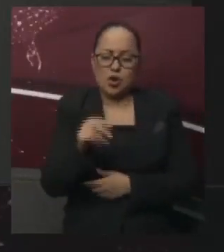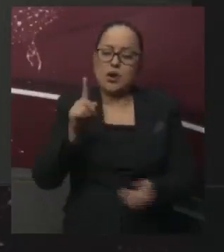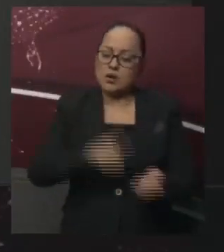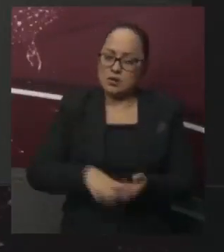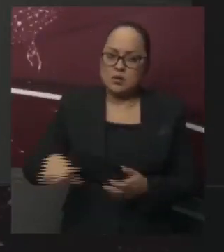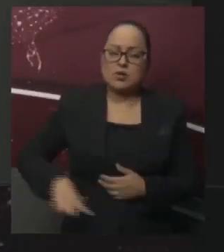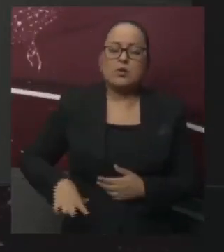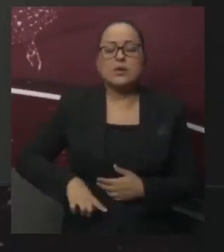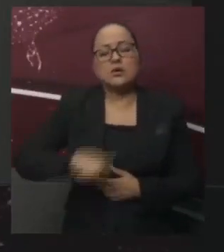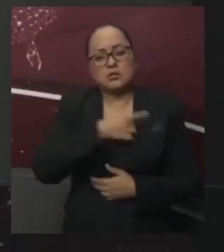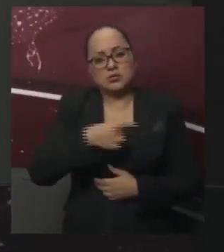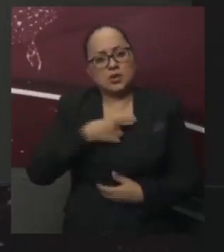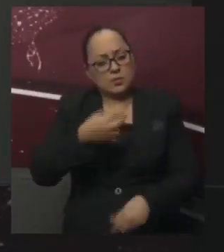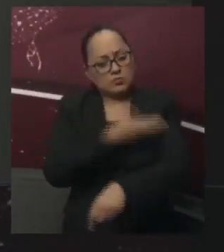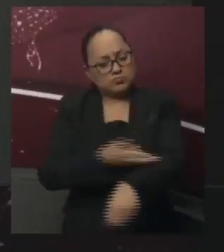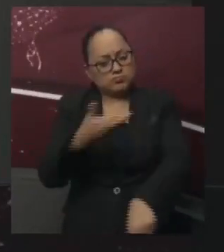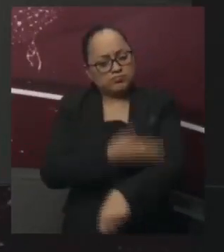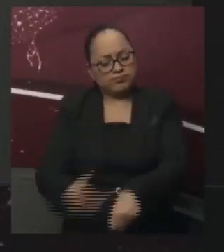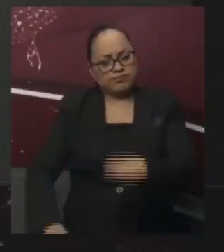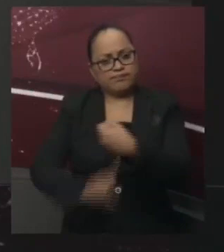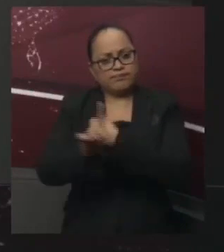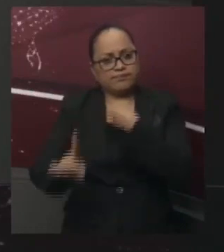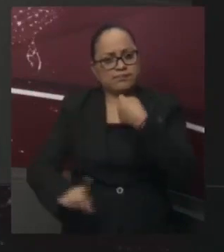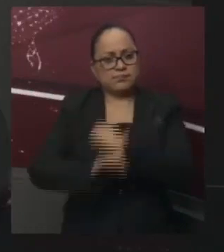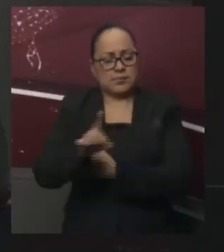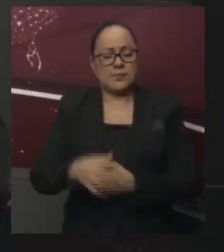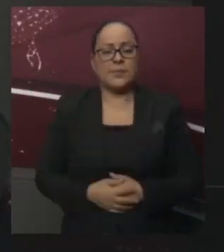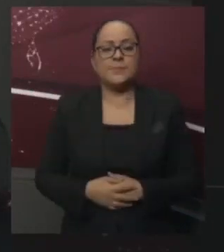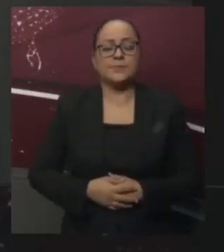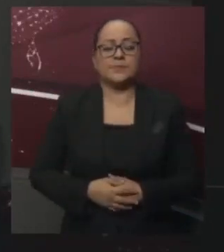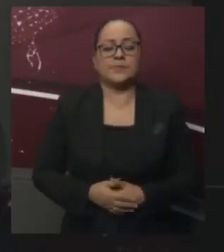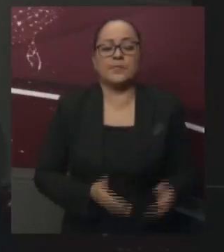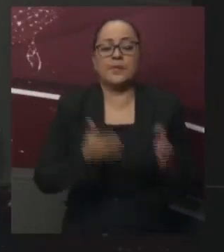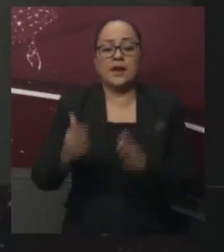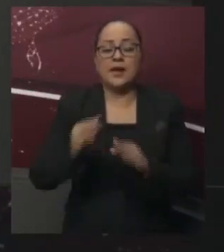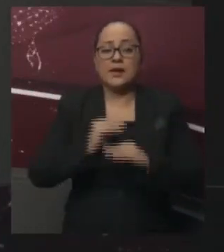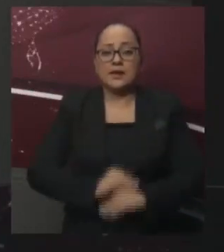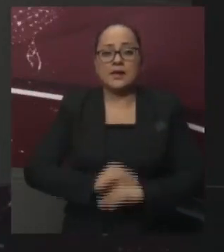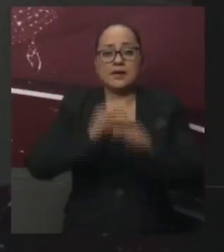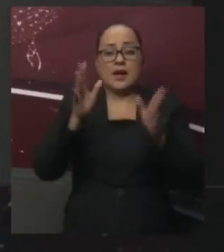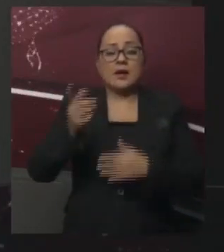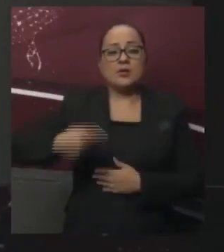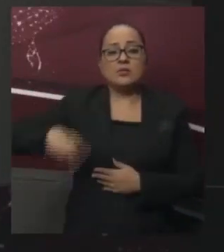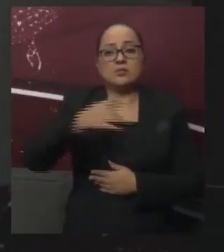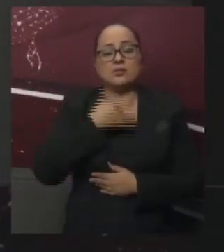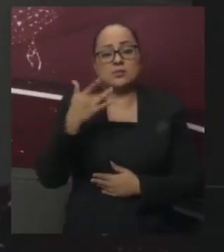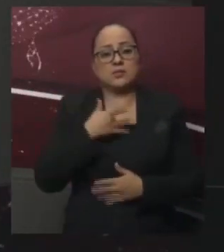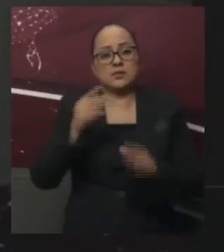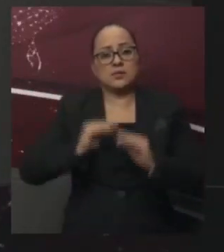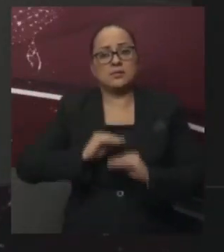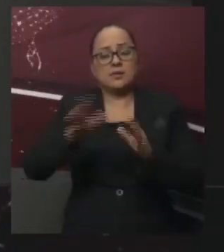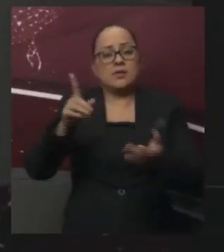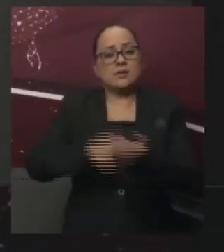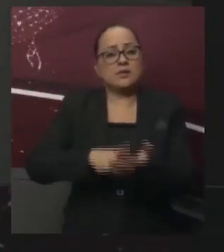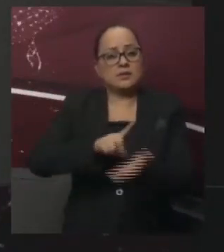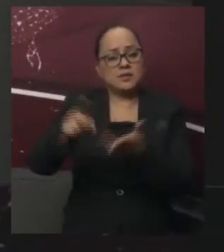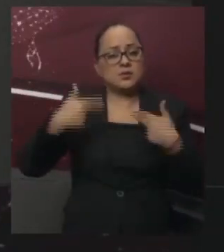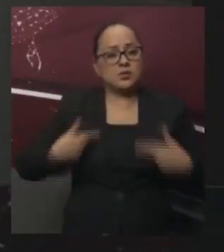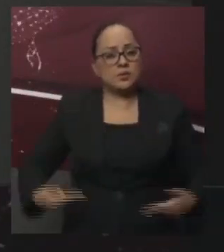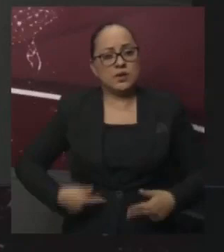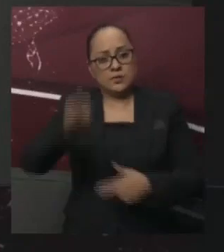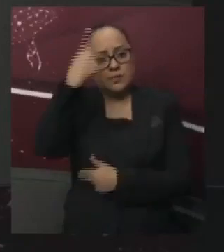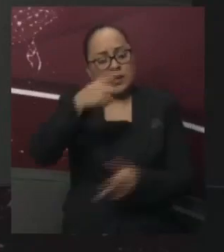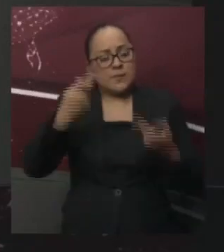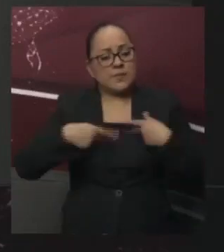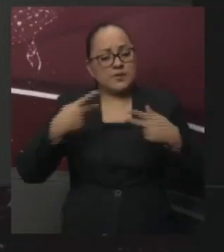entrar a regular el problema, ¿sí? Regular, obviamente asegurando en todo momento los derechos humanos de los migrantes,